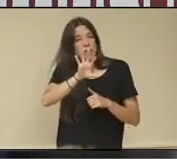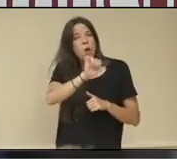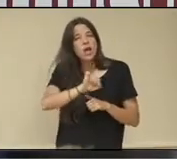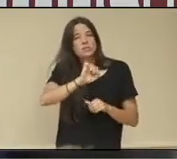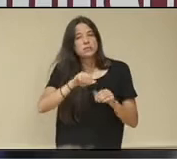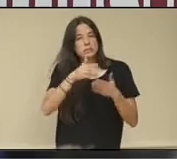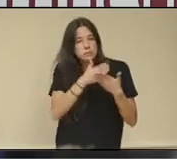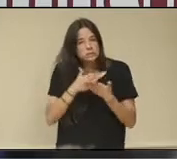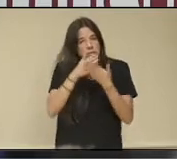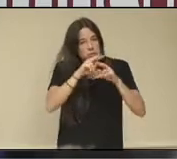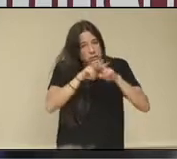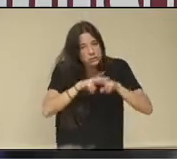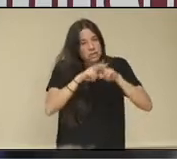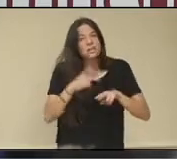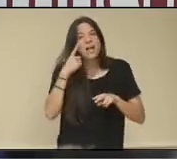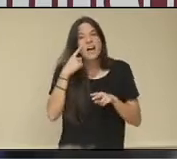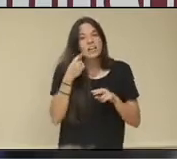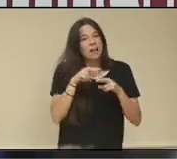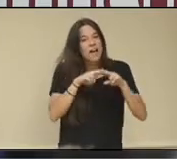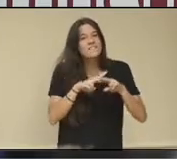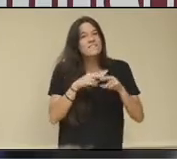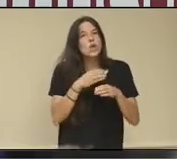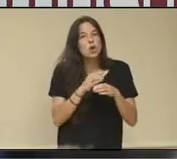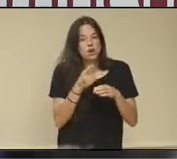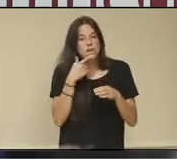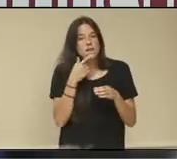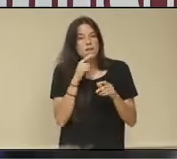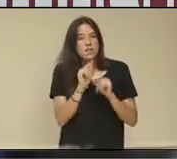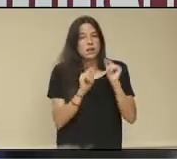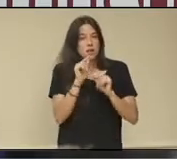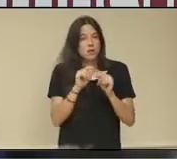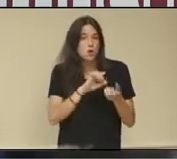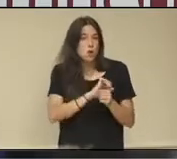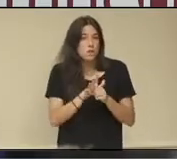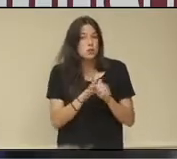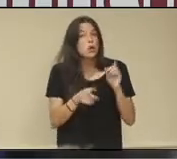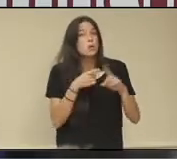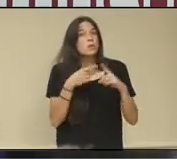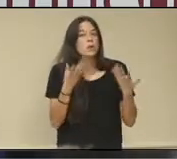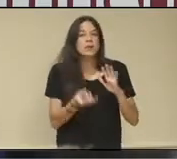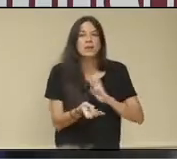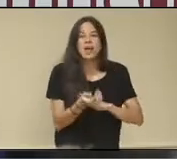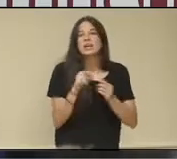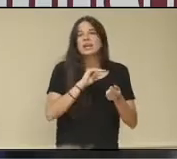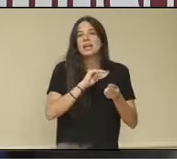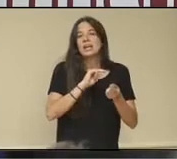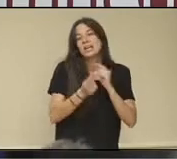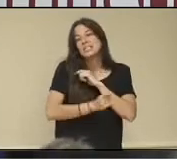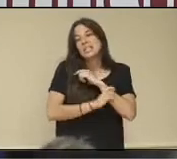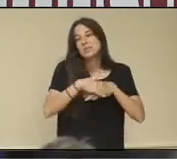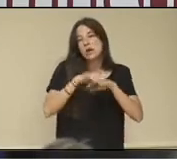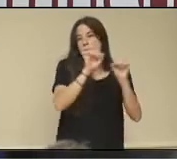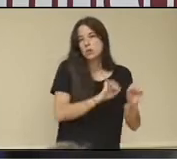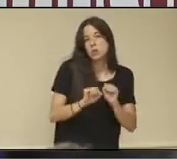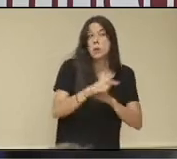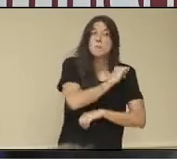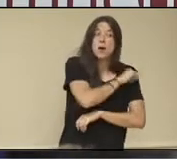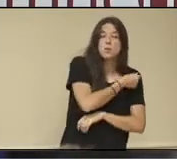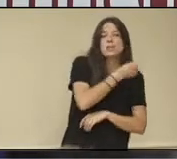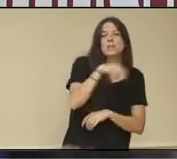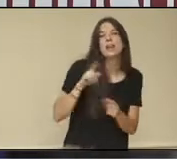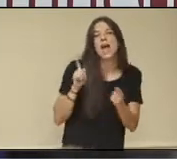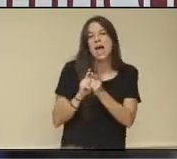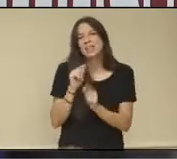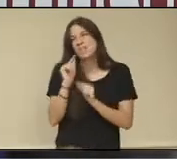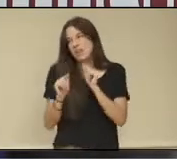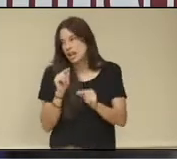el propósito de diseñar estrategias de protección, tanto vacunas como antivirales. En eso Ignacio tiene toda